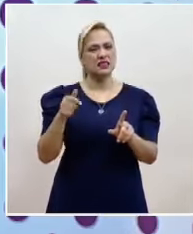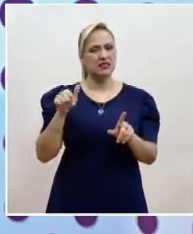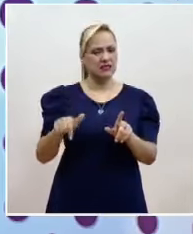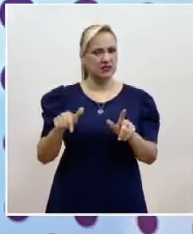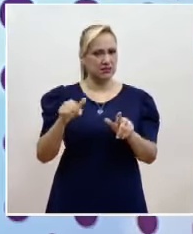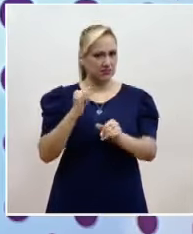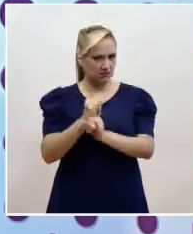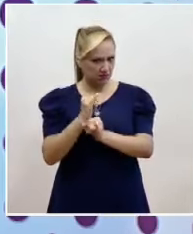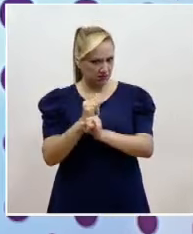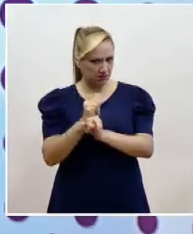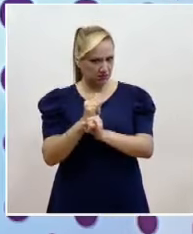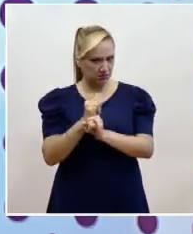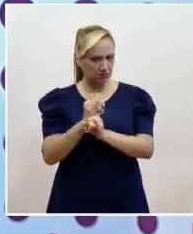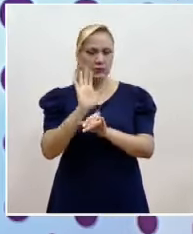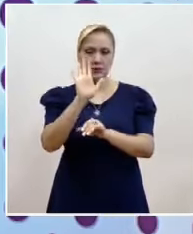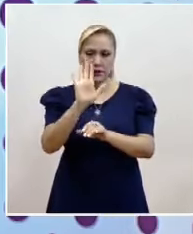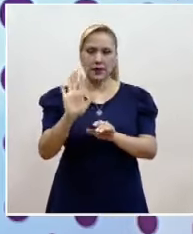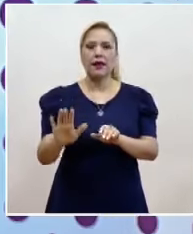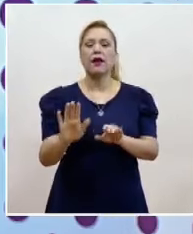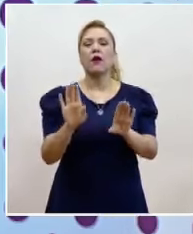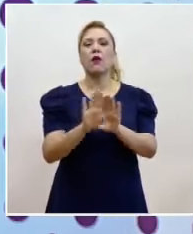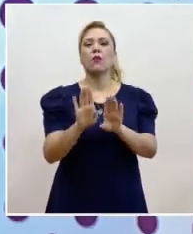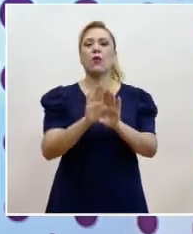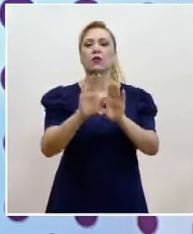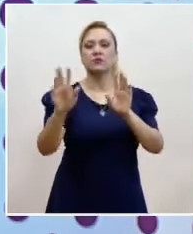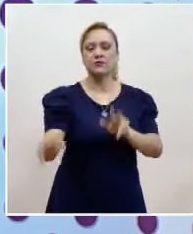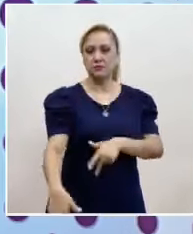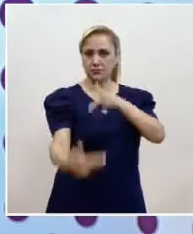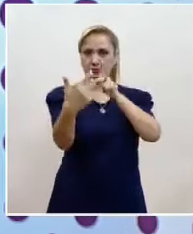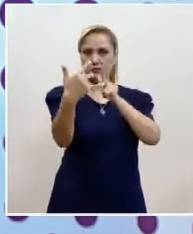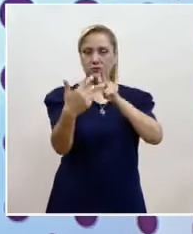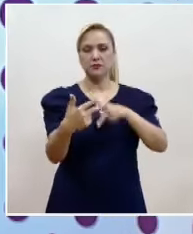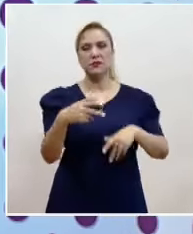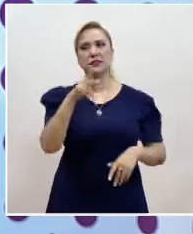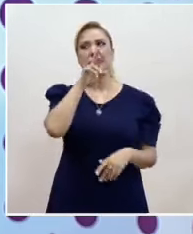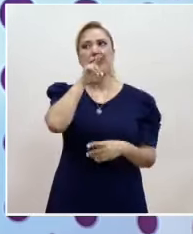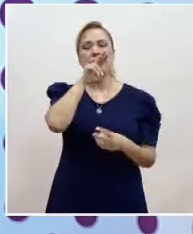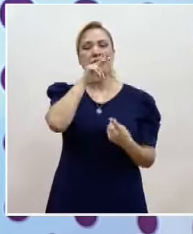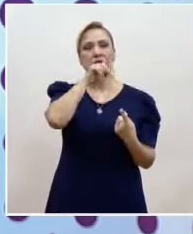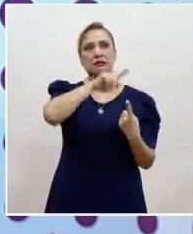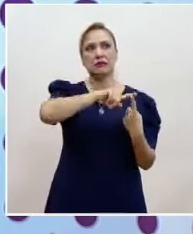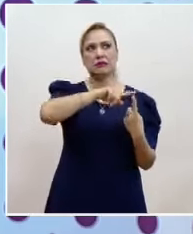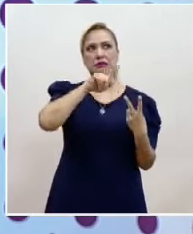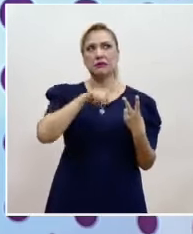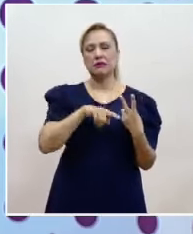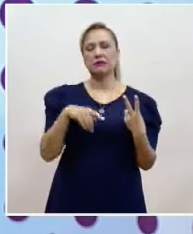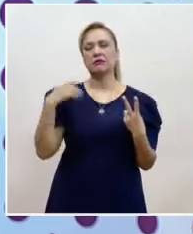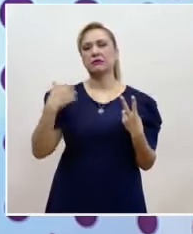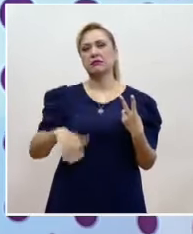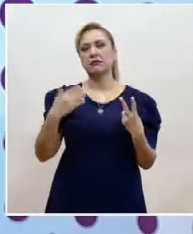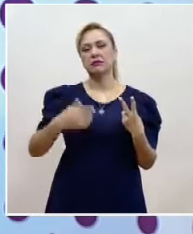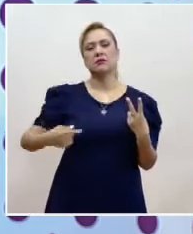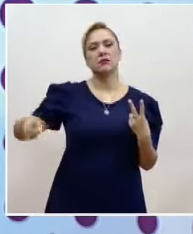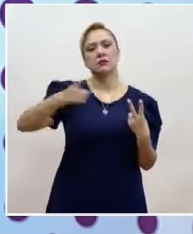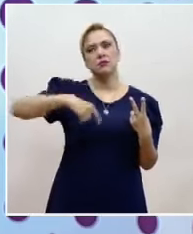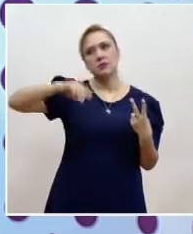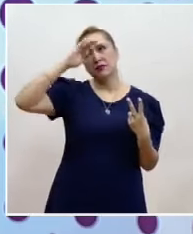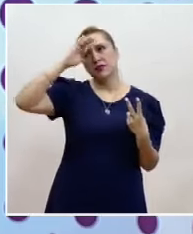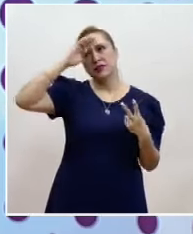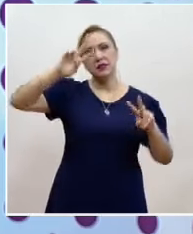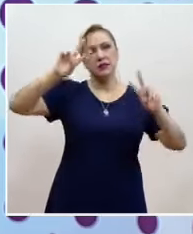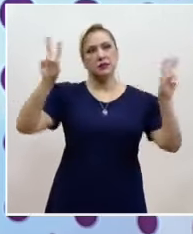justicia abierta en línea. Y un poco había dos grandes elementos que nos preocuparon en ese estudio, y creo que la visión que tenemos en este